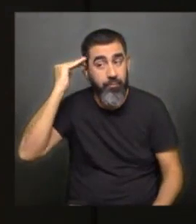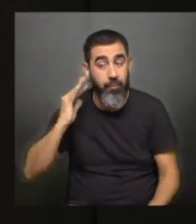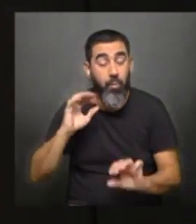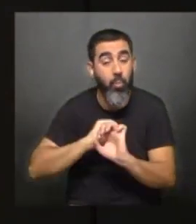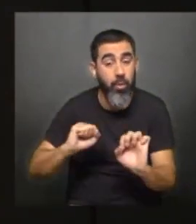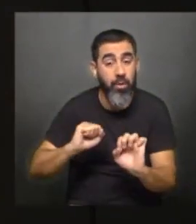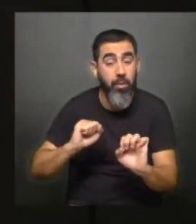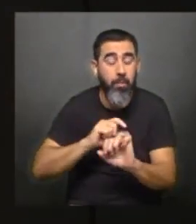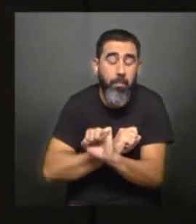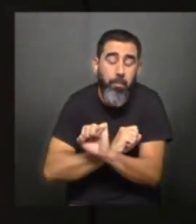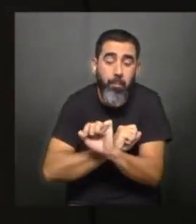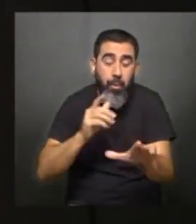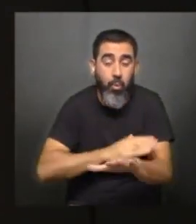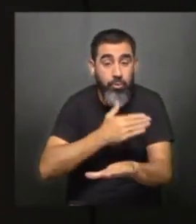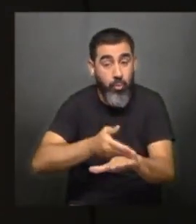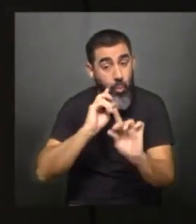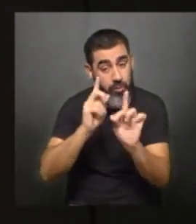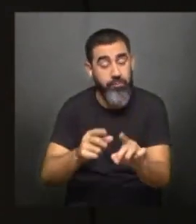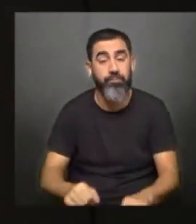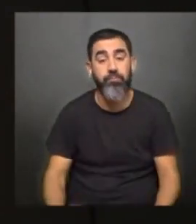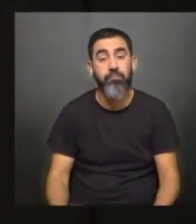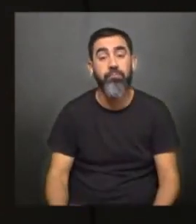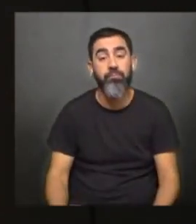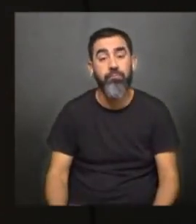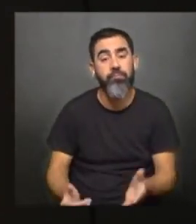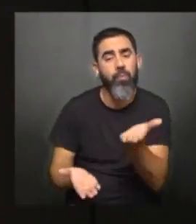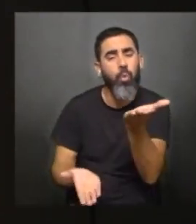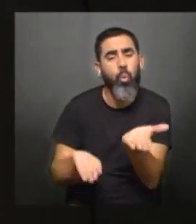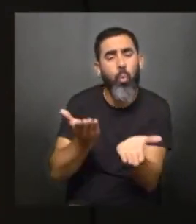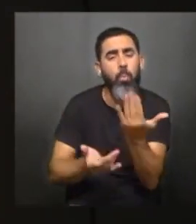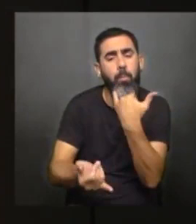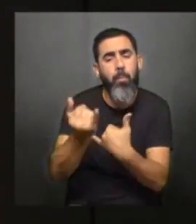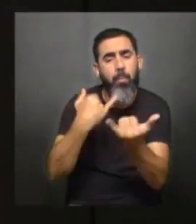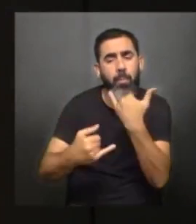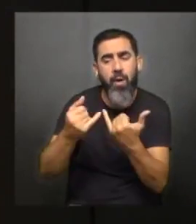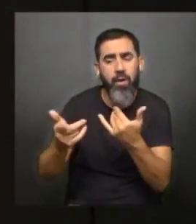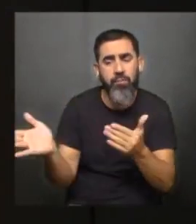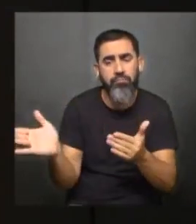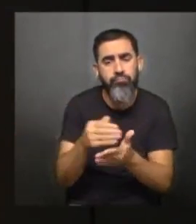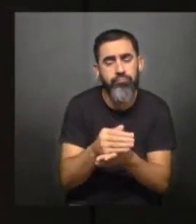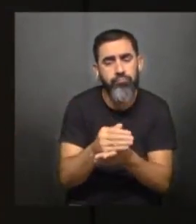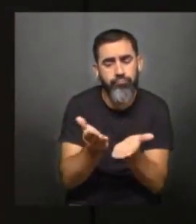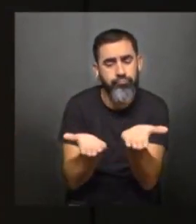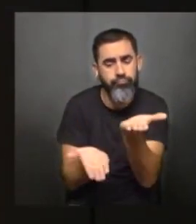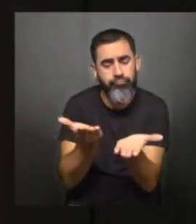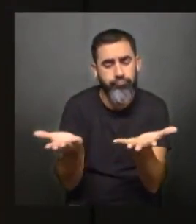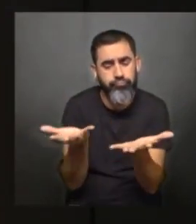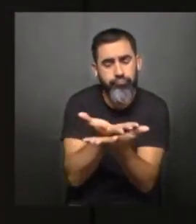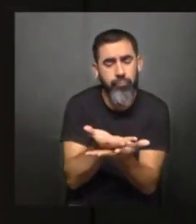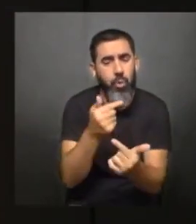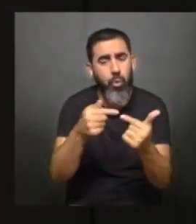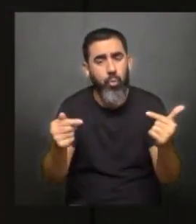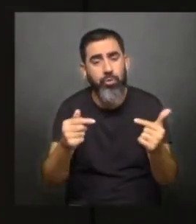de las peores consecuencias de esto. Cuando ustedes empezaron a cotejar datos, Edgardo, y empezaron sobre todo a hacer un cruce que tiene una